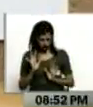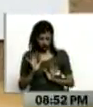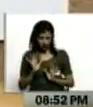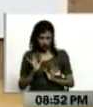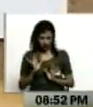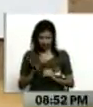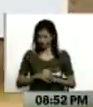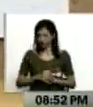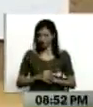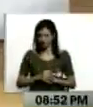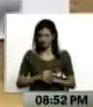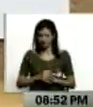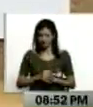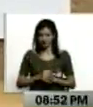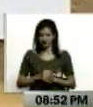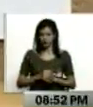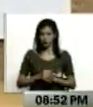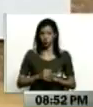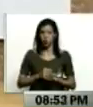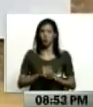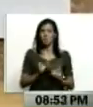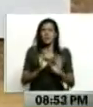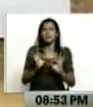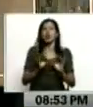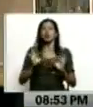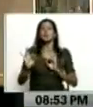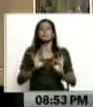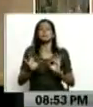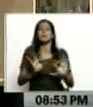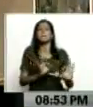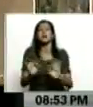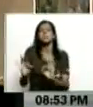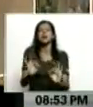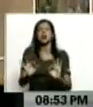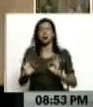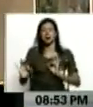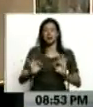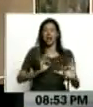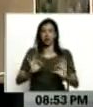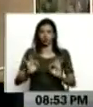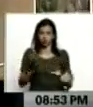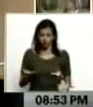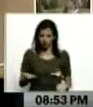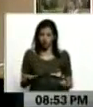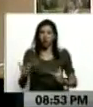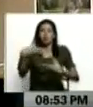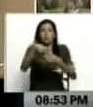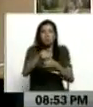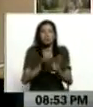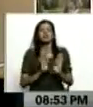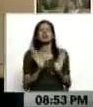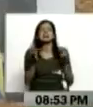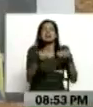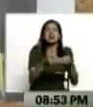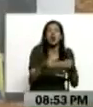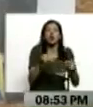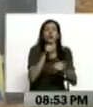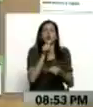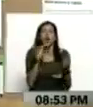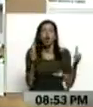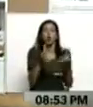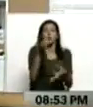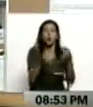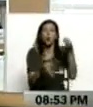mío será encerrado verad bueno de la derecha uno no sabe qué escriben ni lo que dicen en cuatro paredes con sus